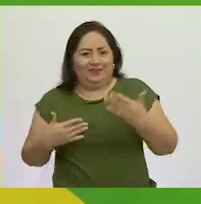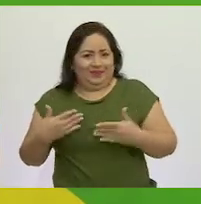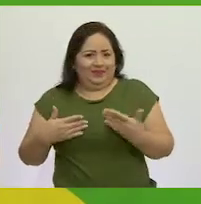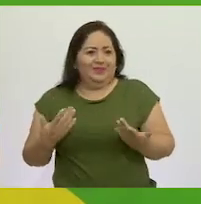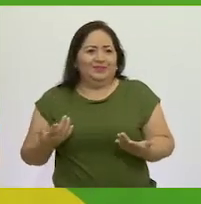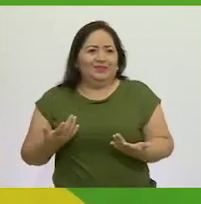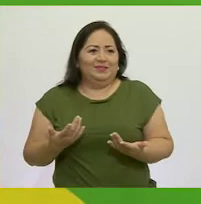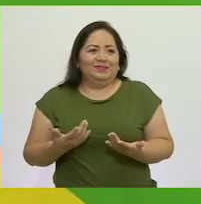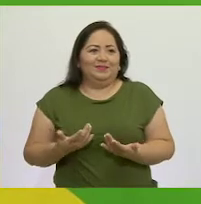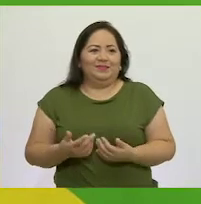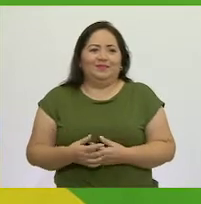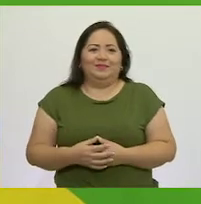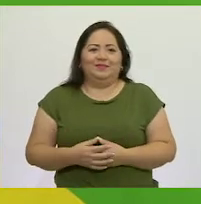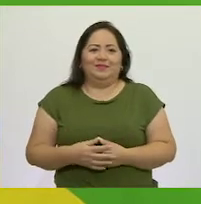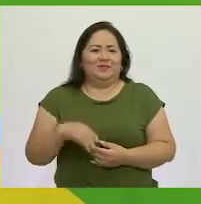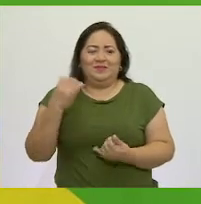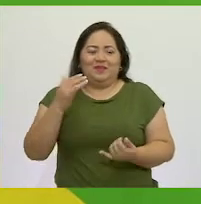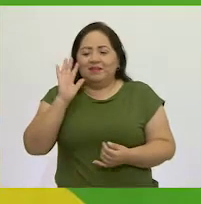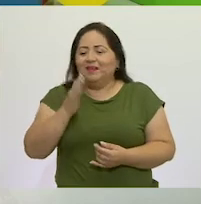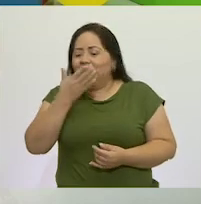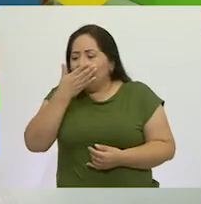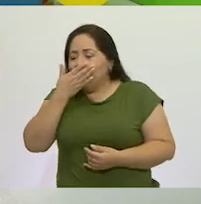así.